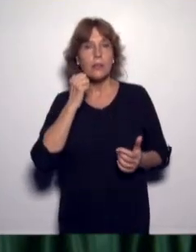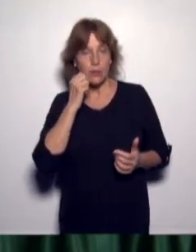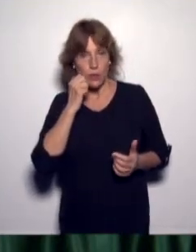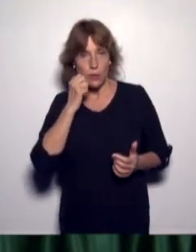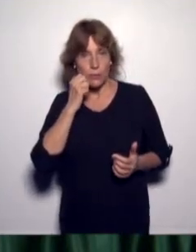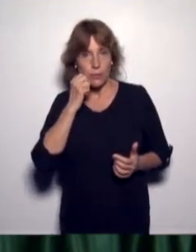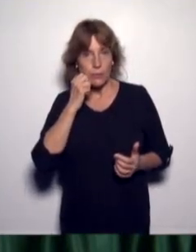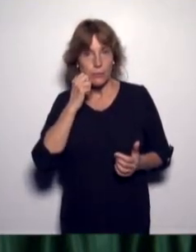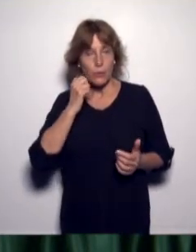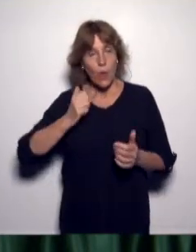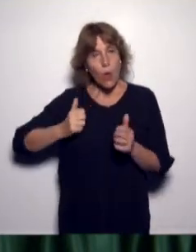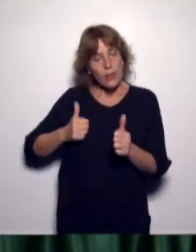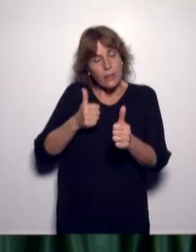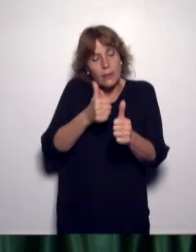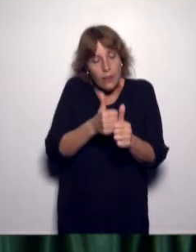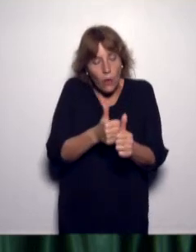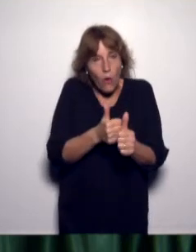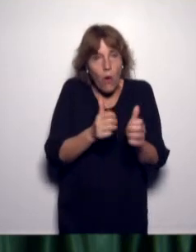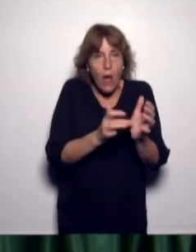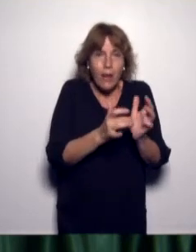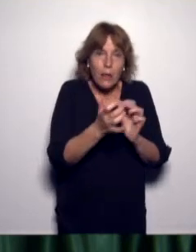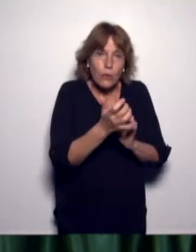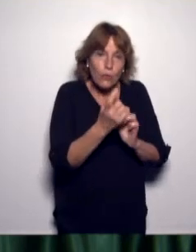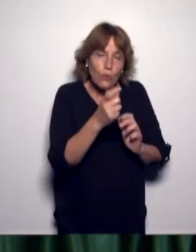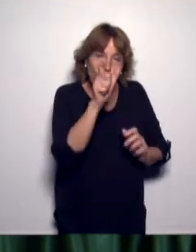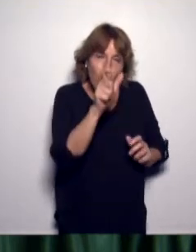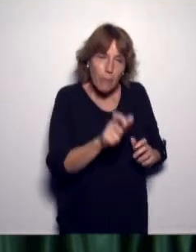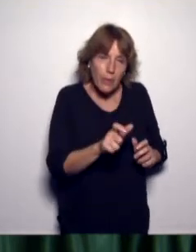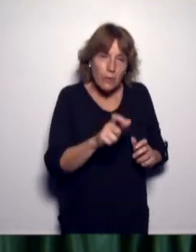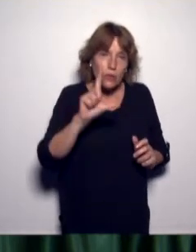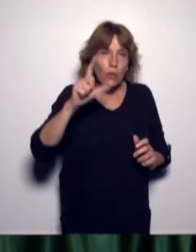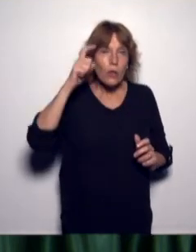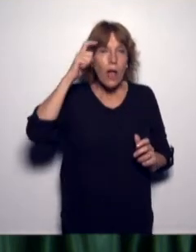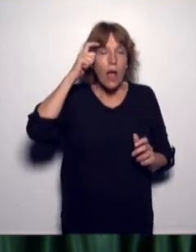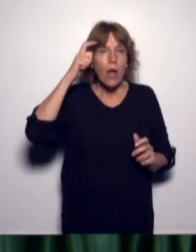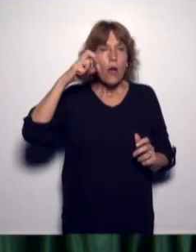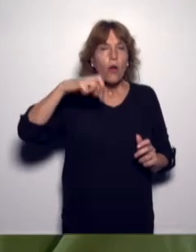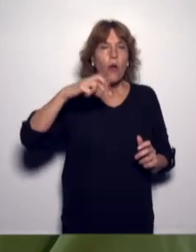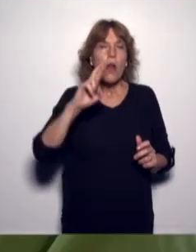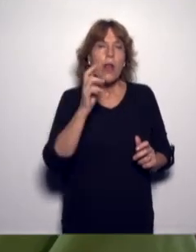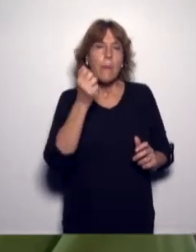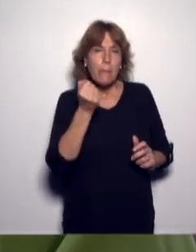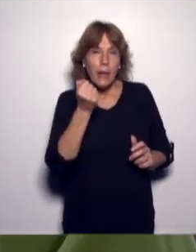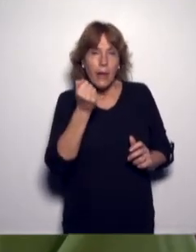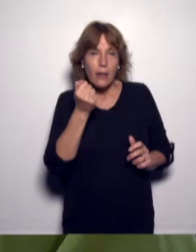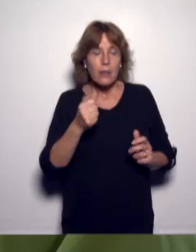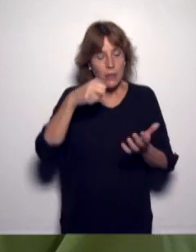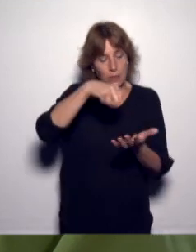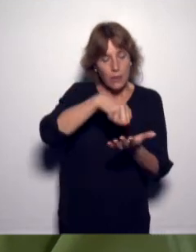Se le acercó un leproso a Jesús para pedirle ayuda y cayendo de rodillas le